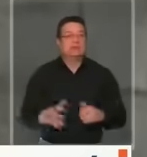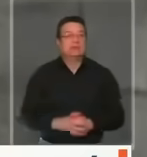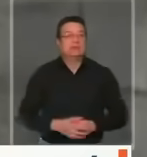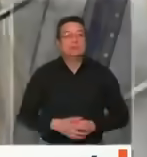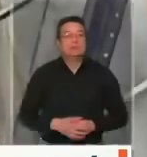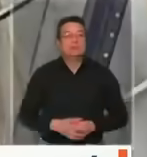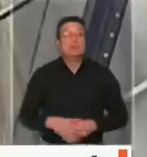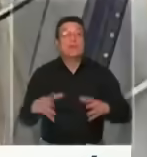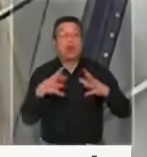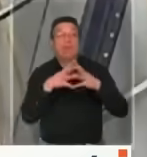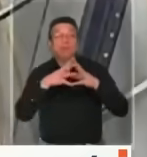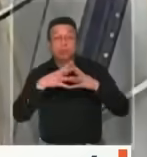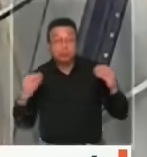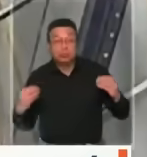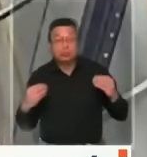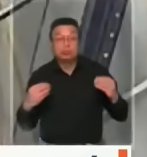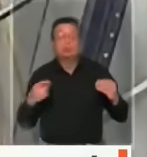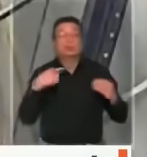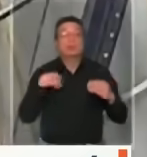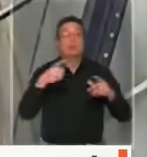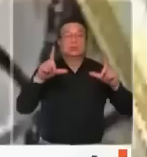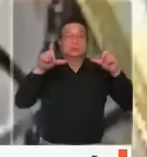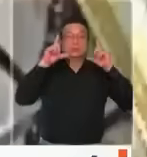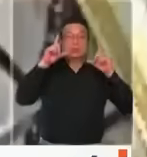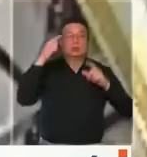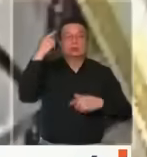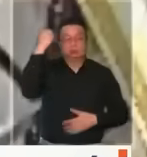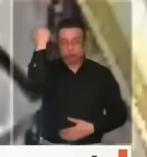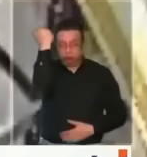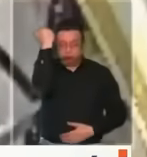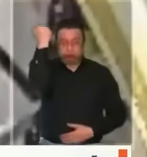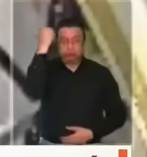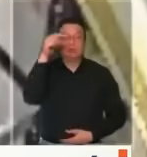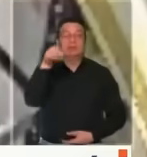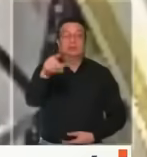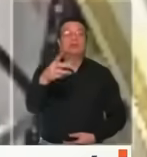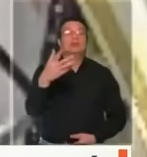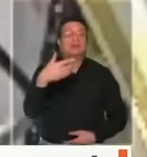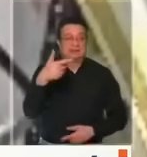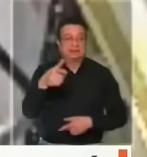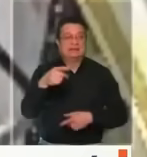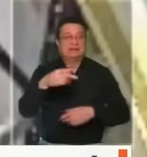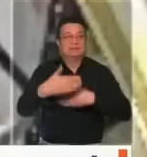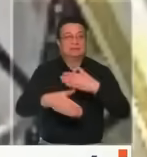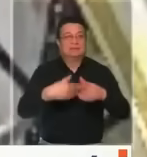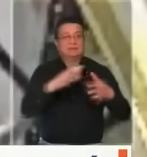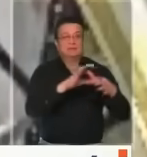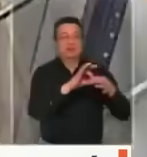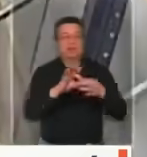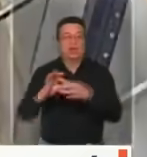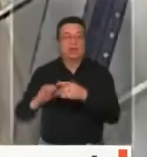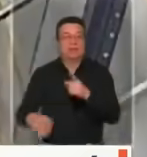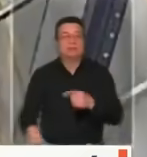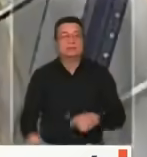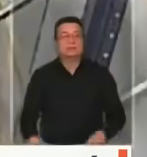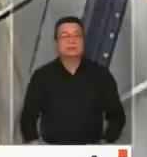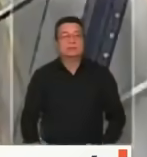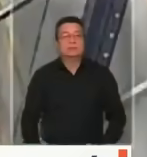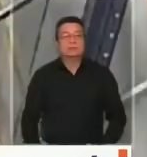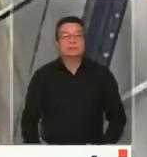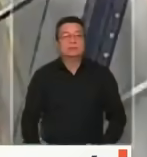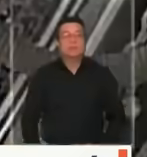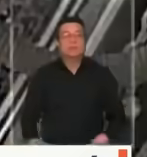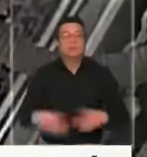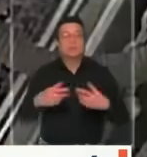En su huida, dejaron una imagen icónica y trascendental para el desarrollo de esta historia. Sacando una